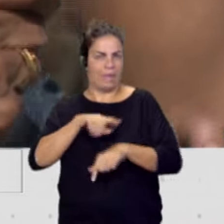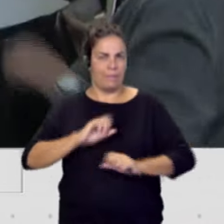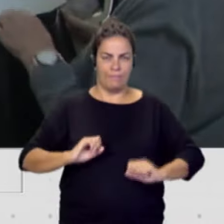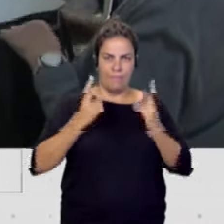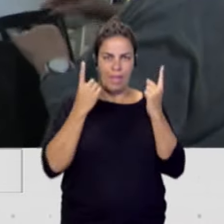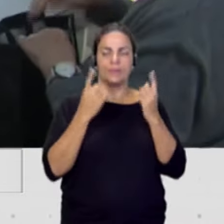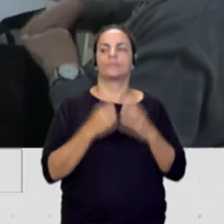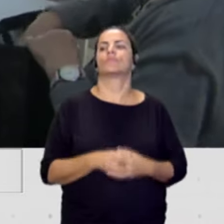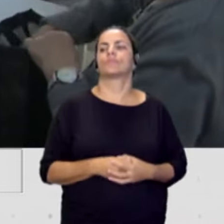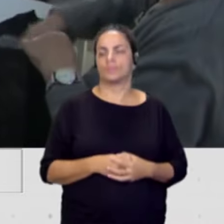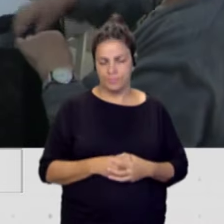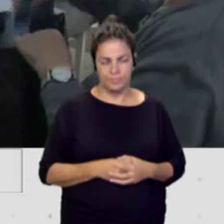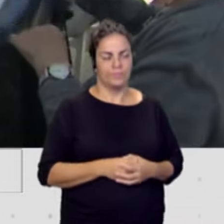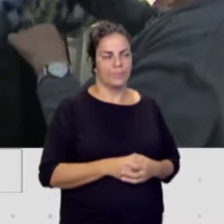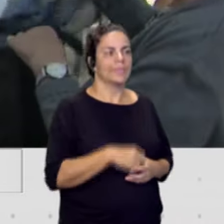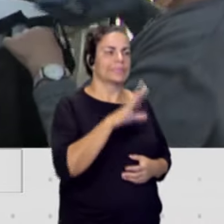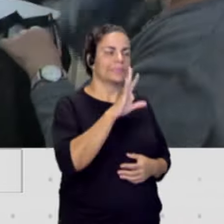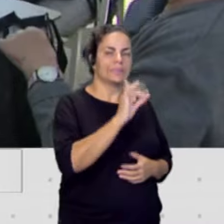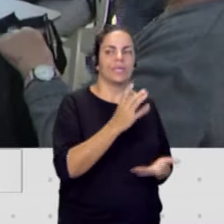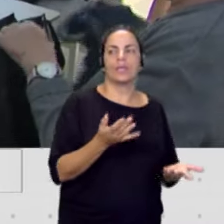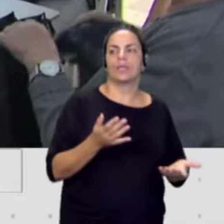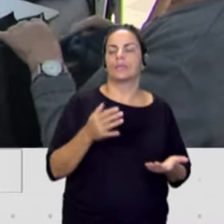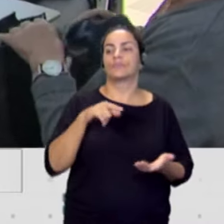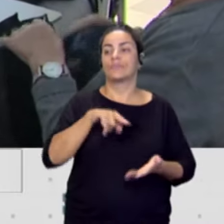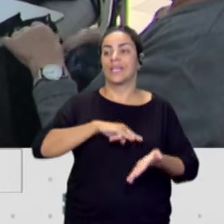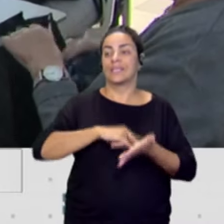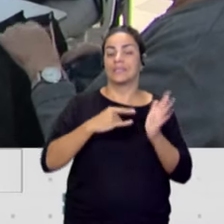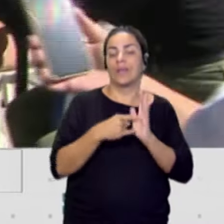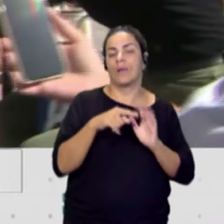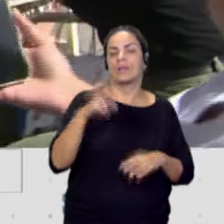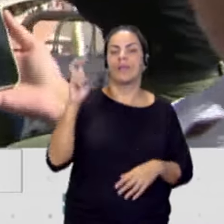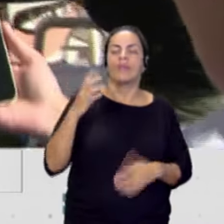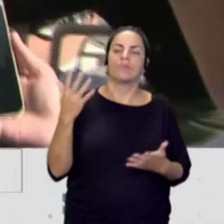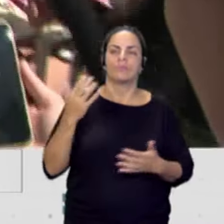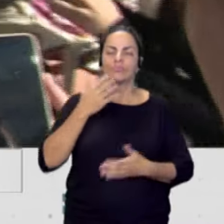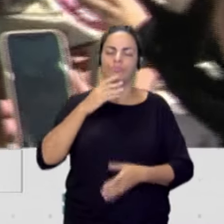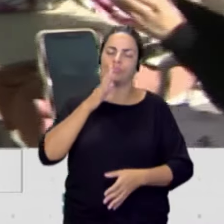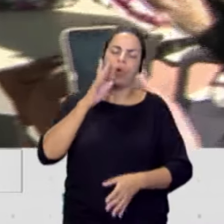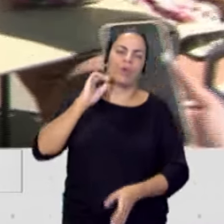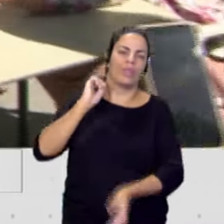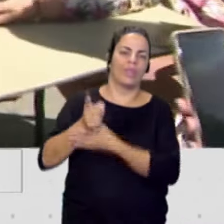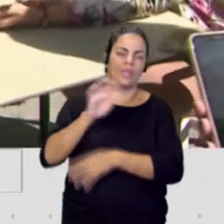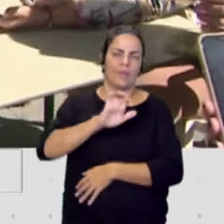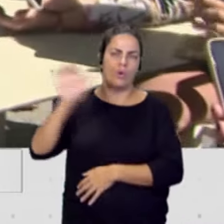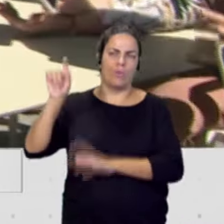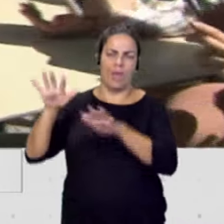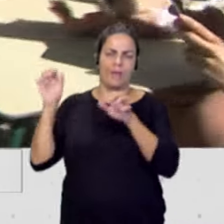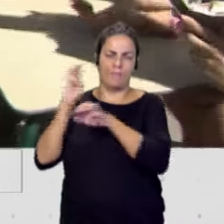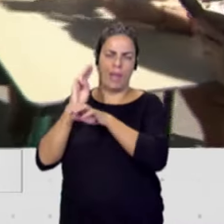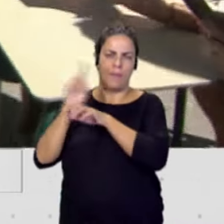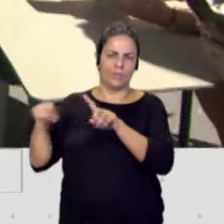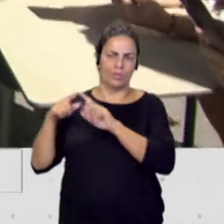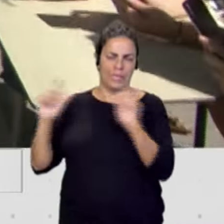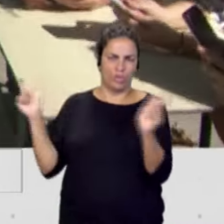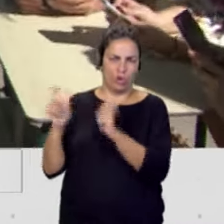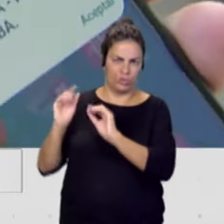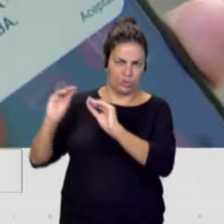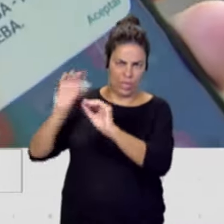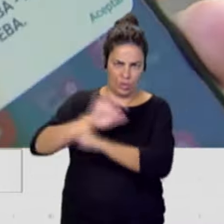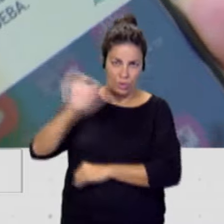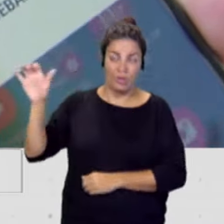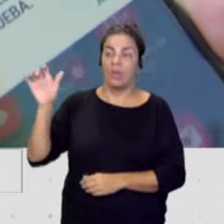Sí, bueno, este sistema viene de una directiva europea del Parlamento y el Consejo, que básicamente obliga